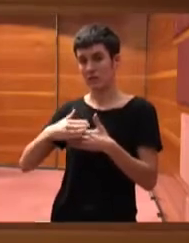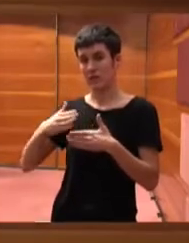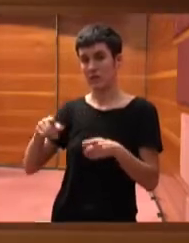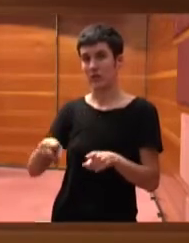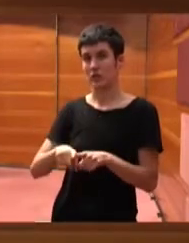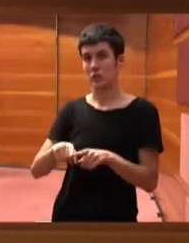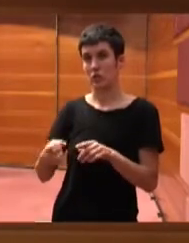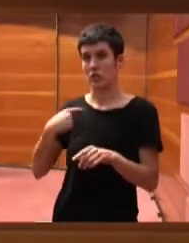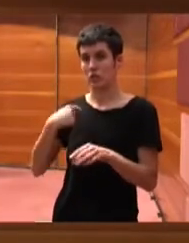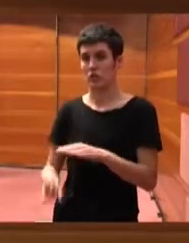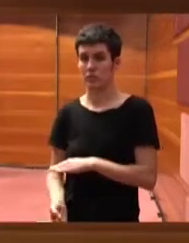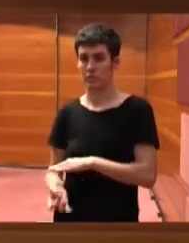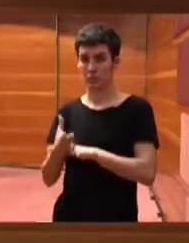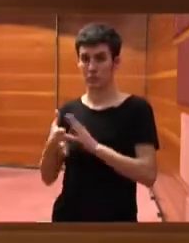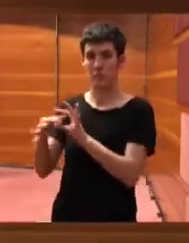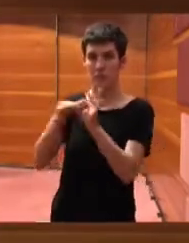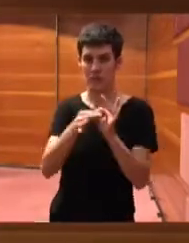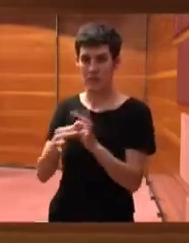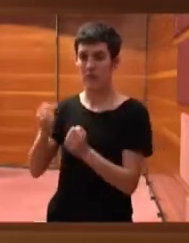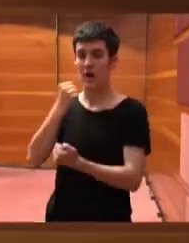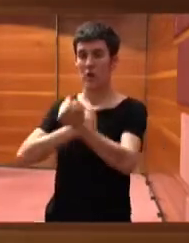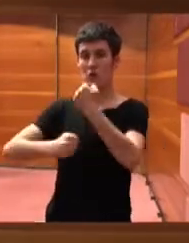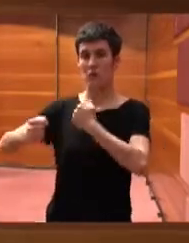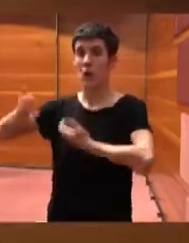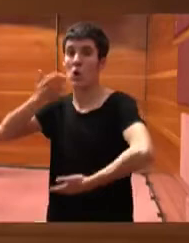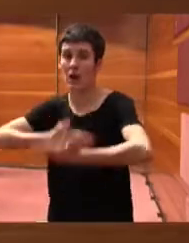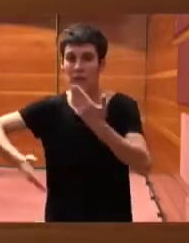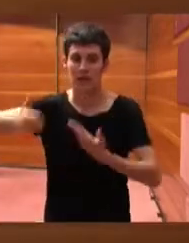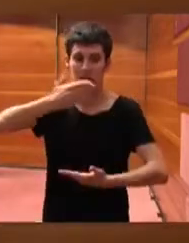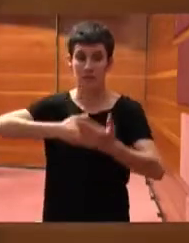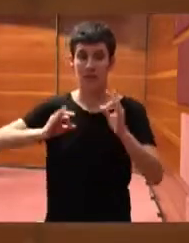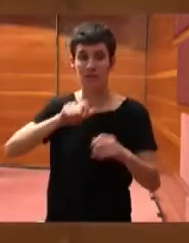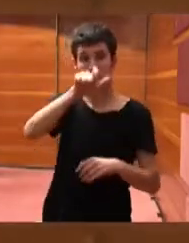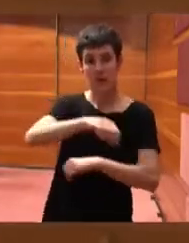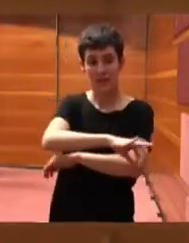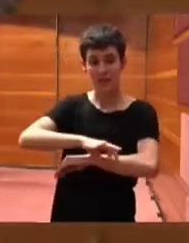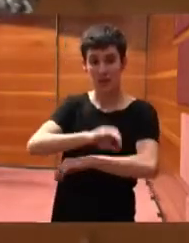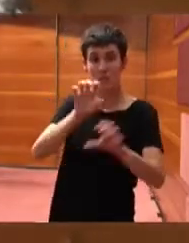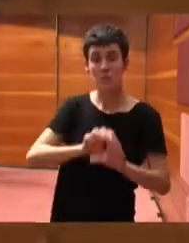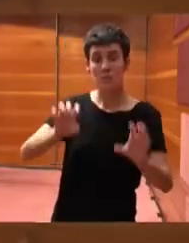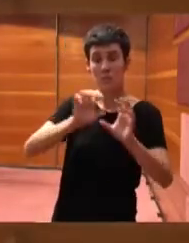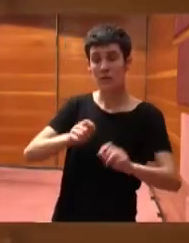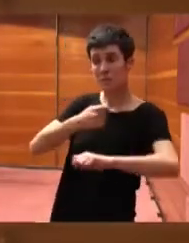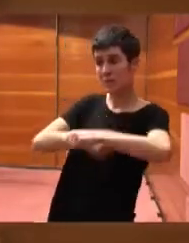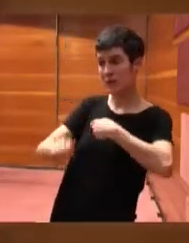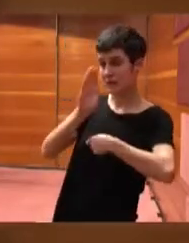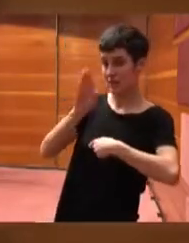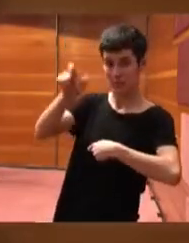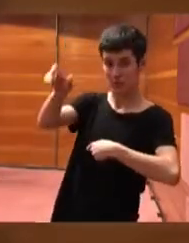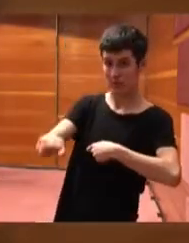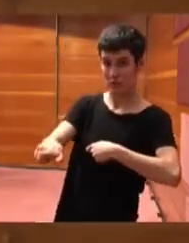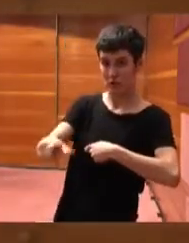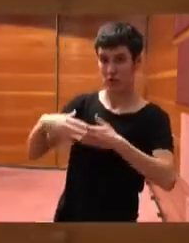una plataforma de economía colaborativa donde los diseñadores de muebles vendían los muebles directamente al consumidor